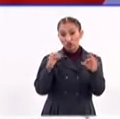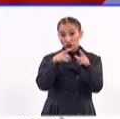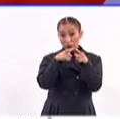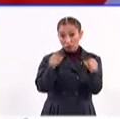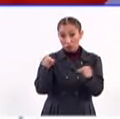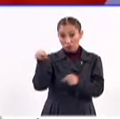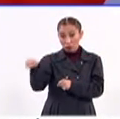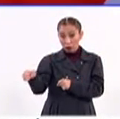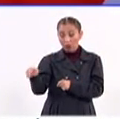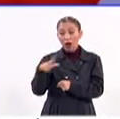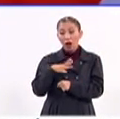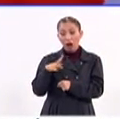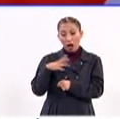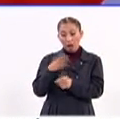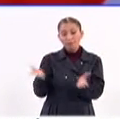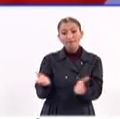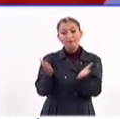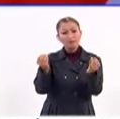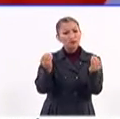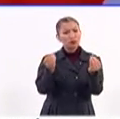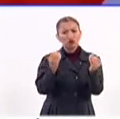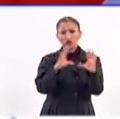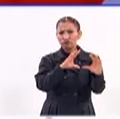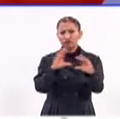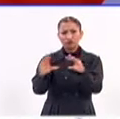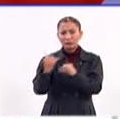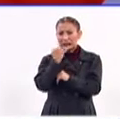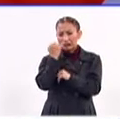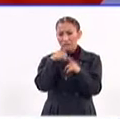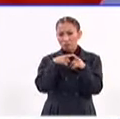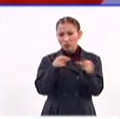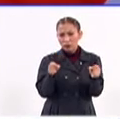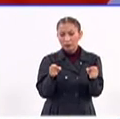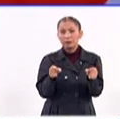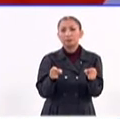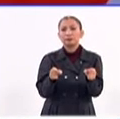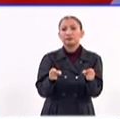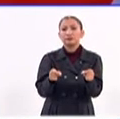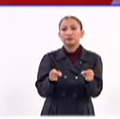Japón está promoviendo mucho la enseñanza del idioma japonés,